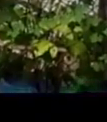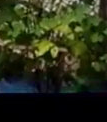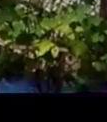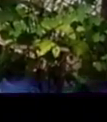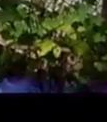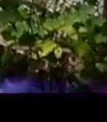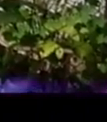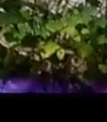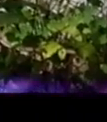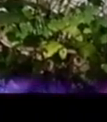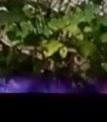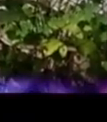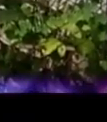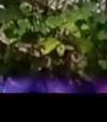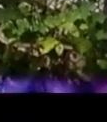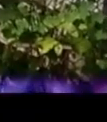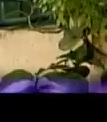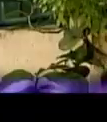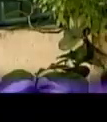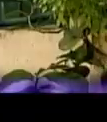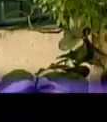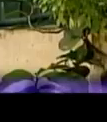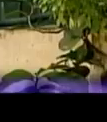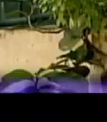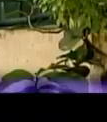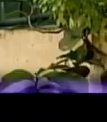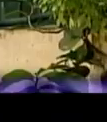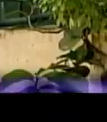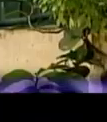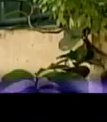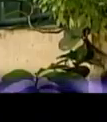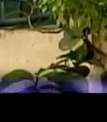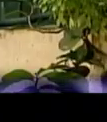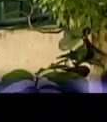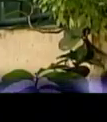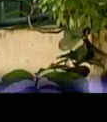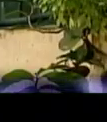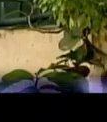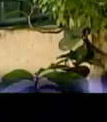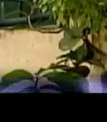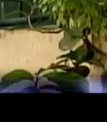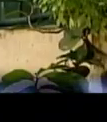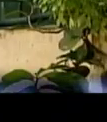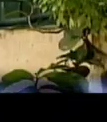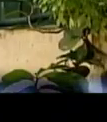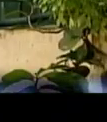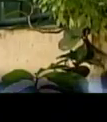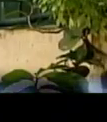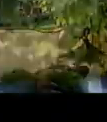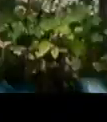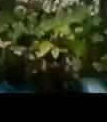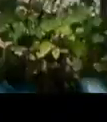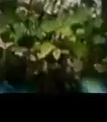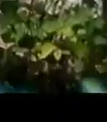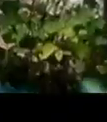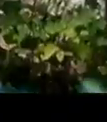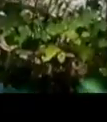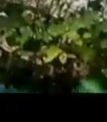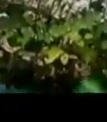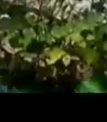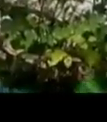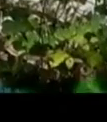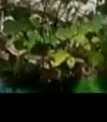por ejemplo, generando energía a través de los molinos de viento. Ya, claro, esa es energía ventólica.